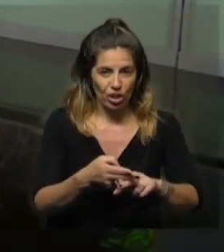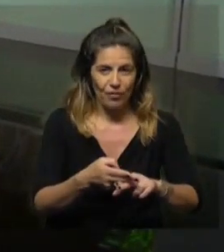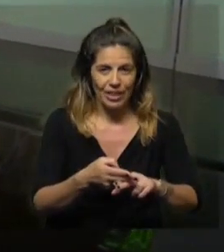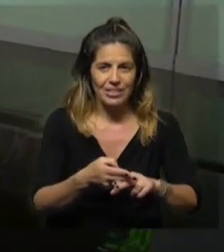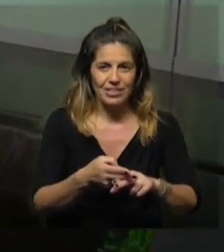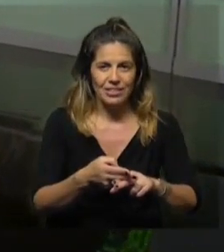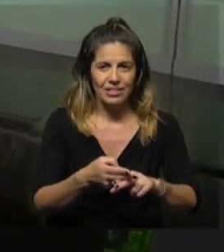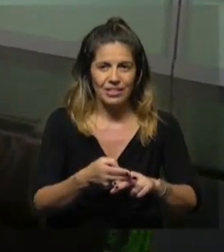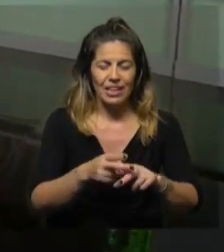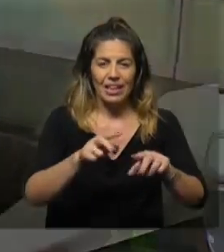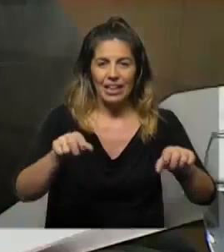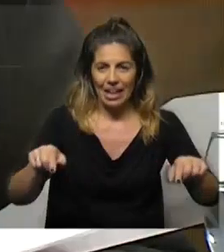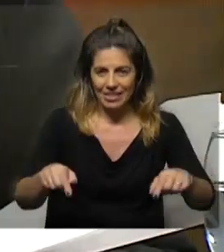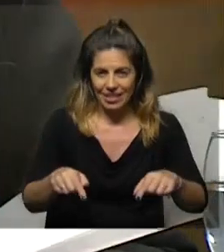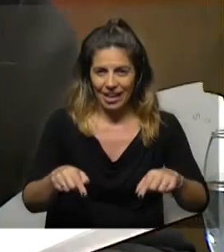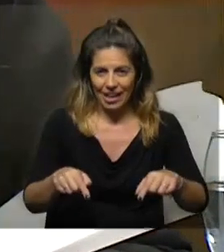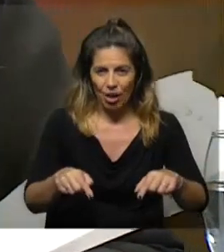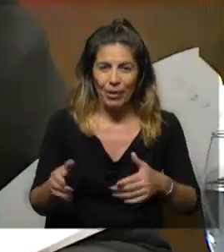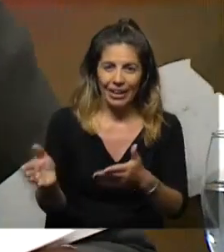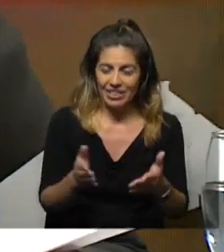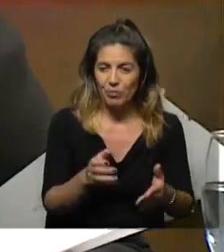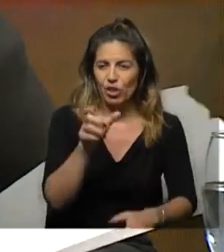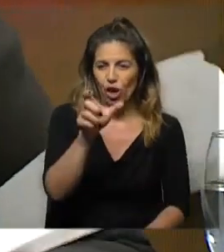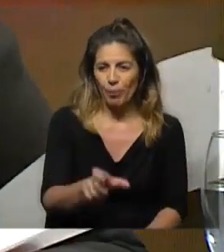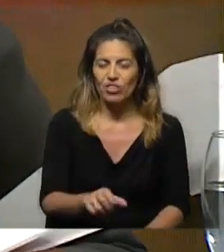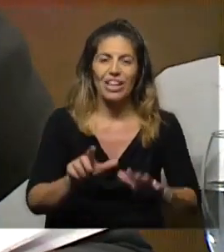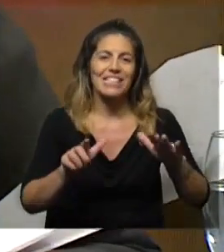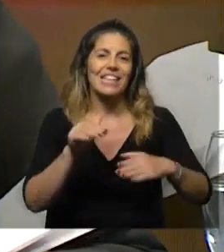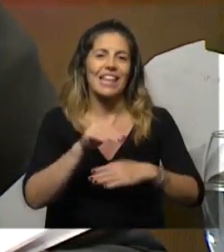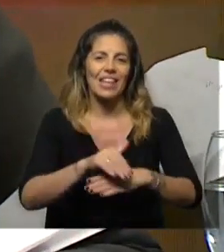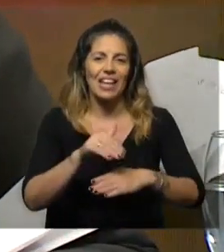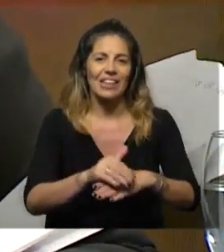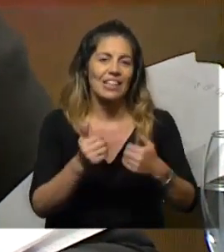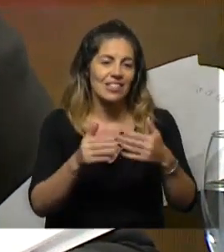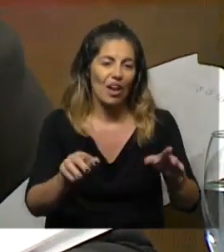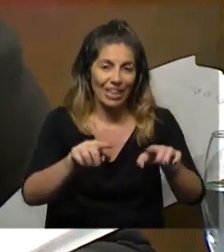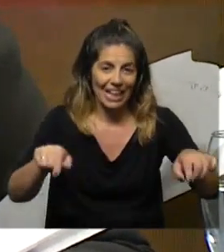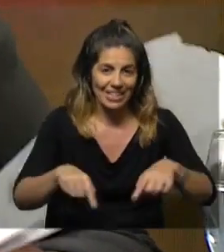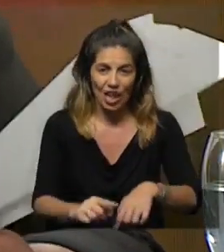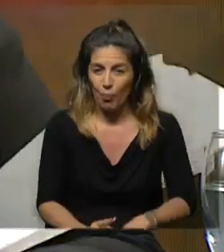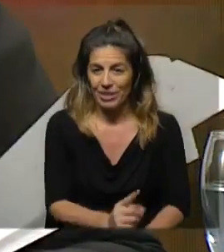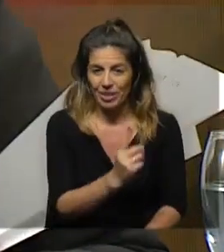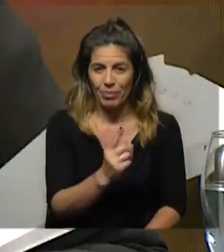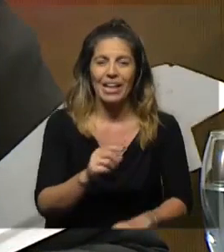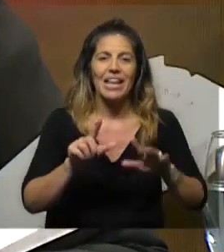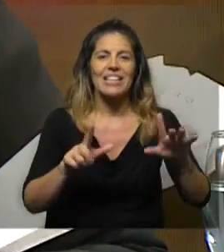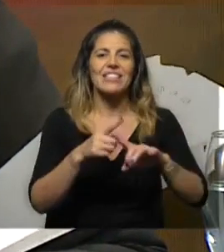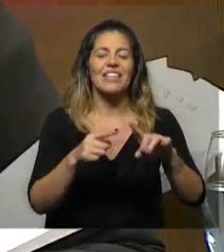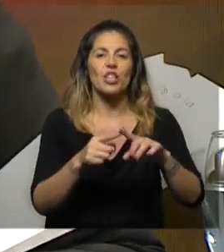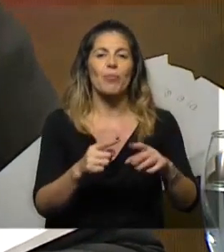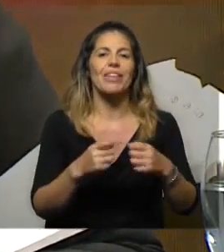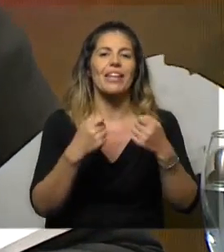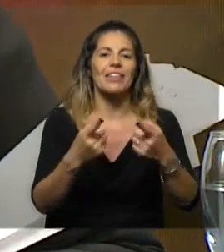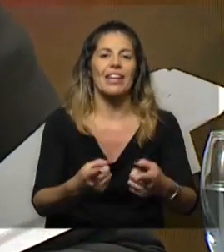en la sala digamos en la en la antesala para ir recibiendo a la gente a las 19 horas se abre la sala principal 19:30 le entregamos